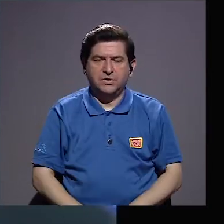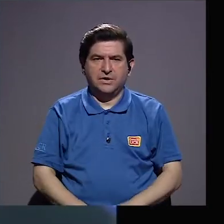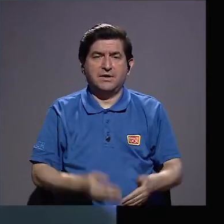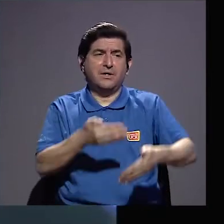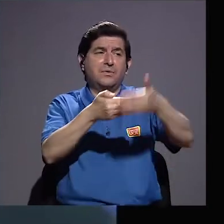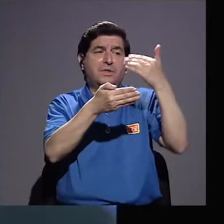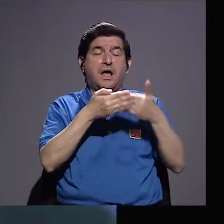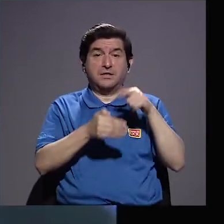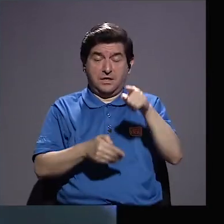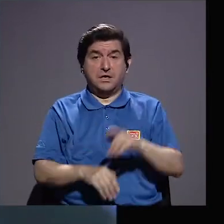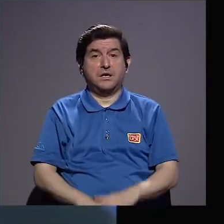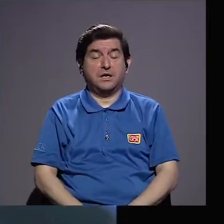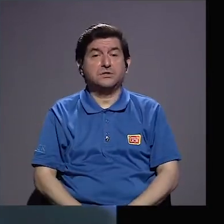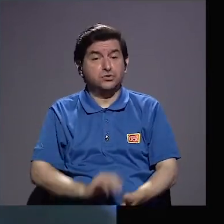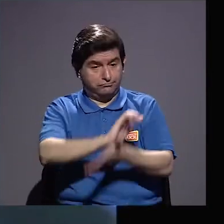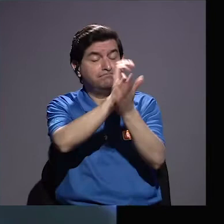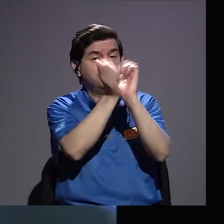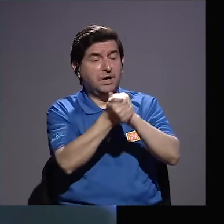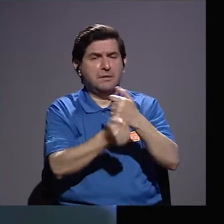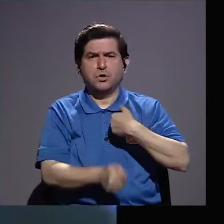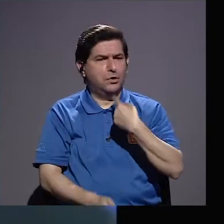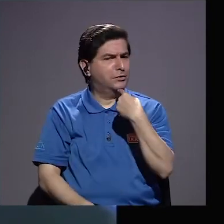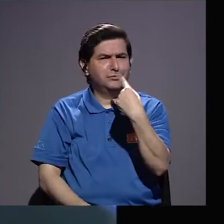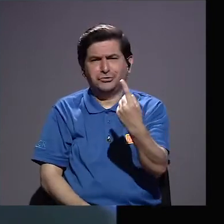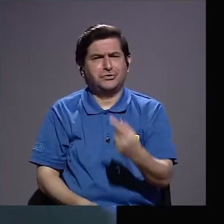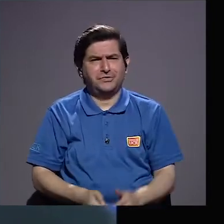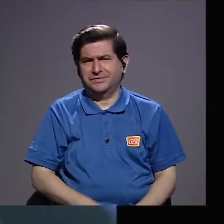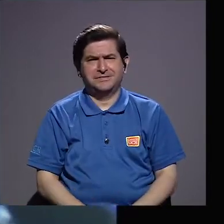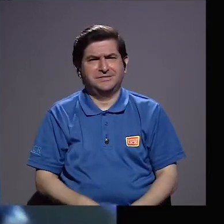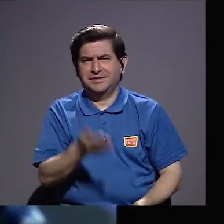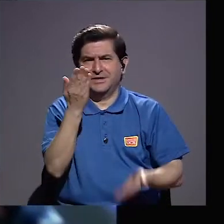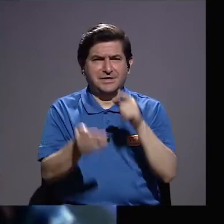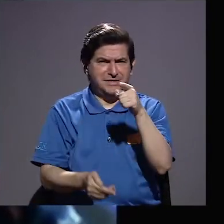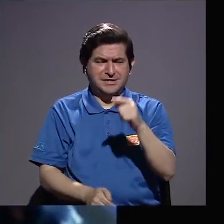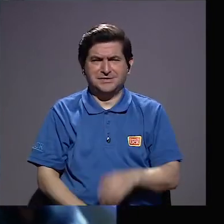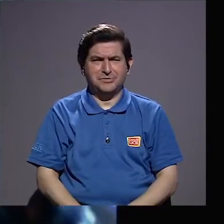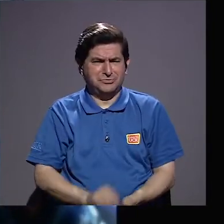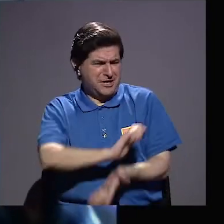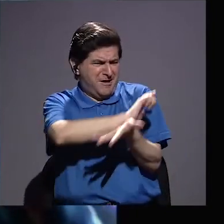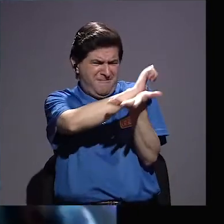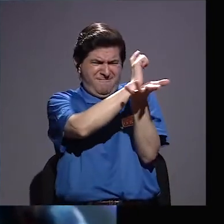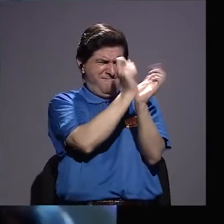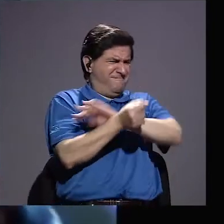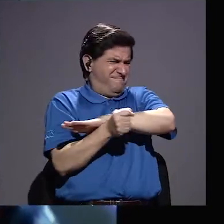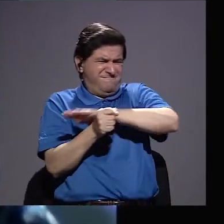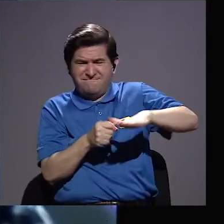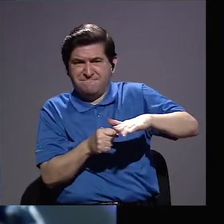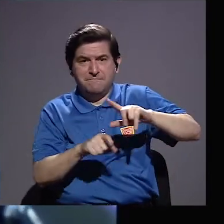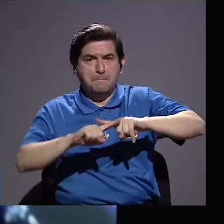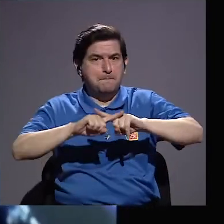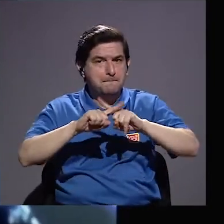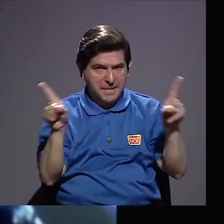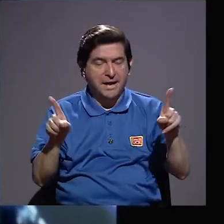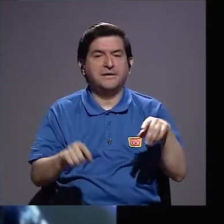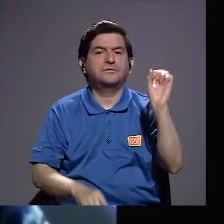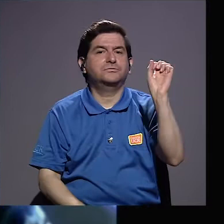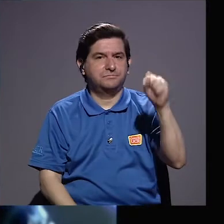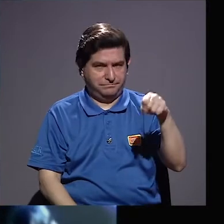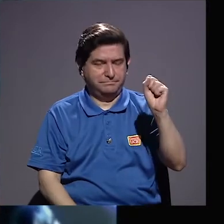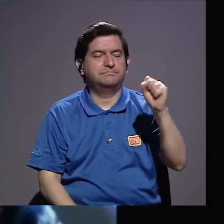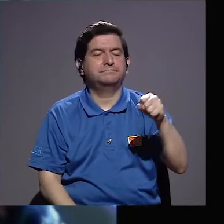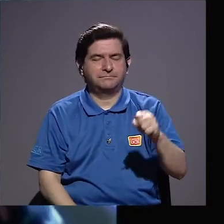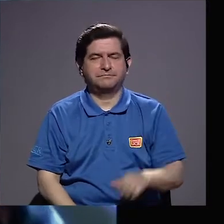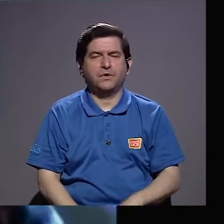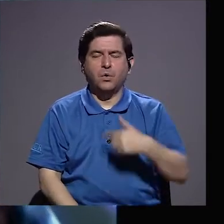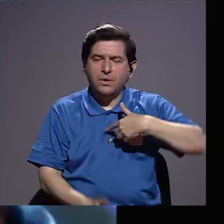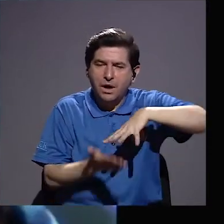metodología desde antes, y eso claro que te cambia un poco. Yo no estoy diciendo que que te va a cambiar y transformar totalmente, pero si una